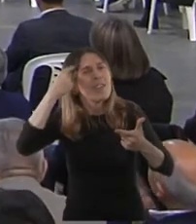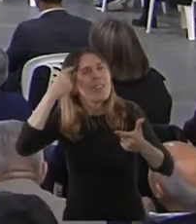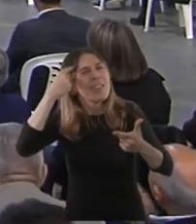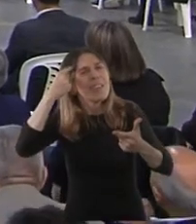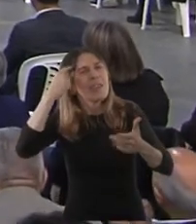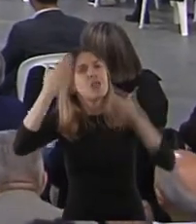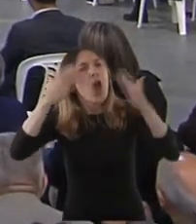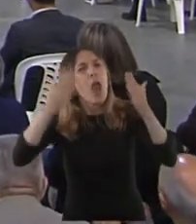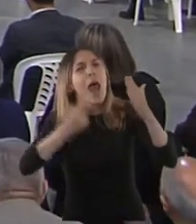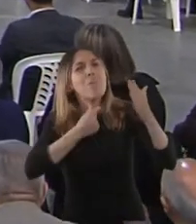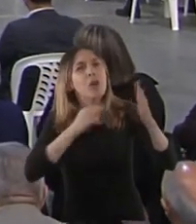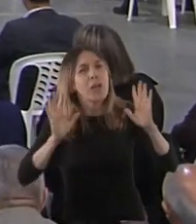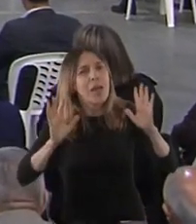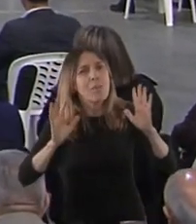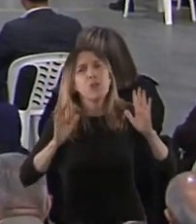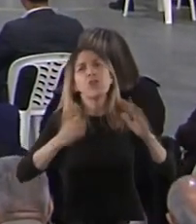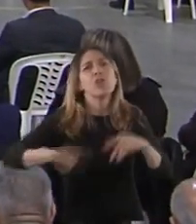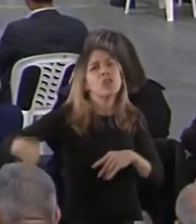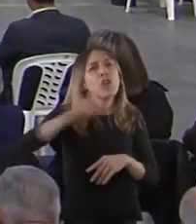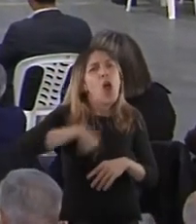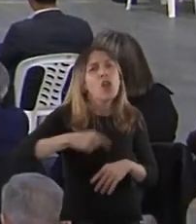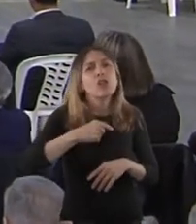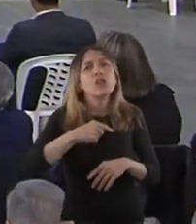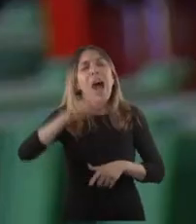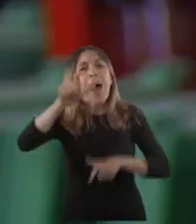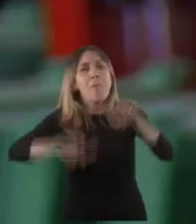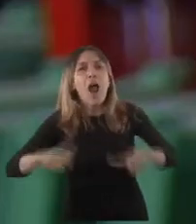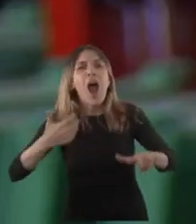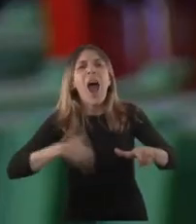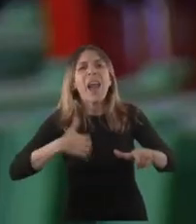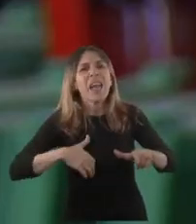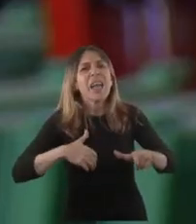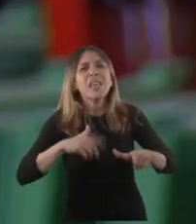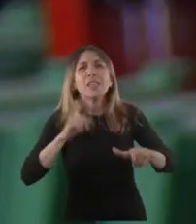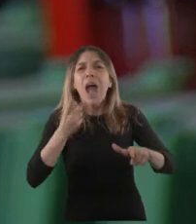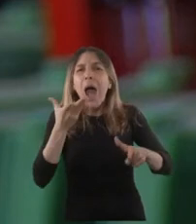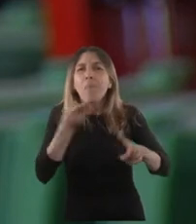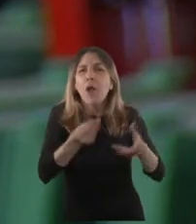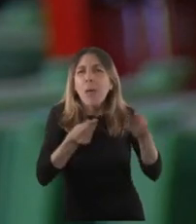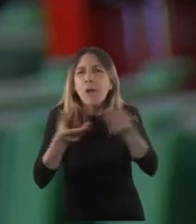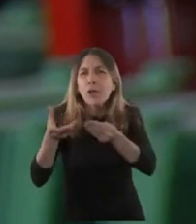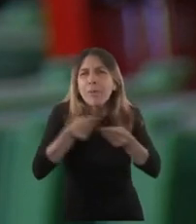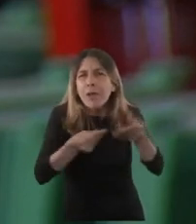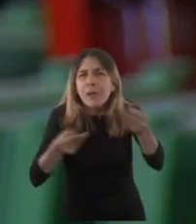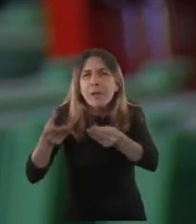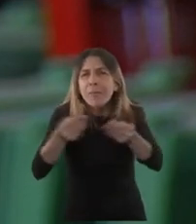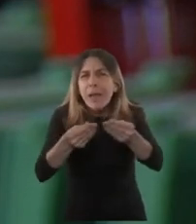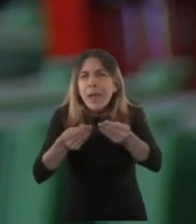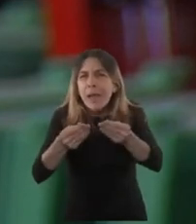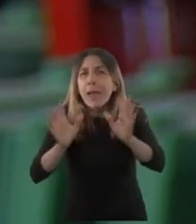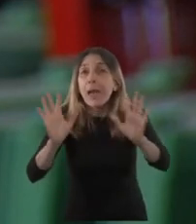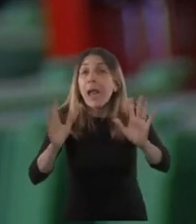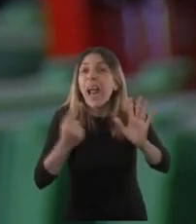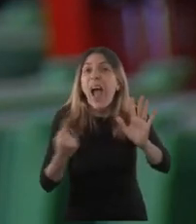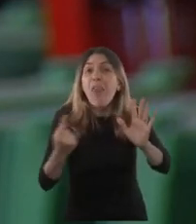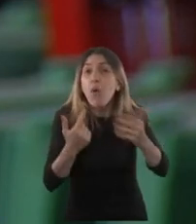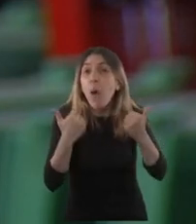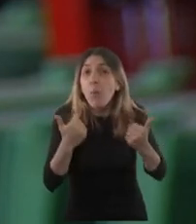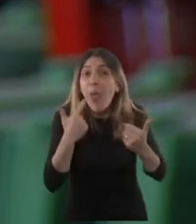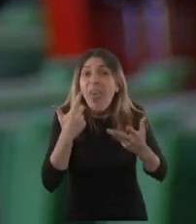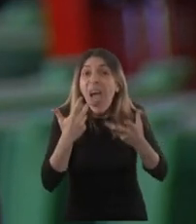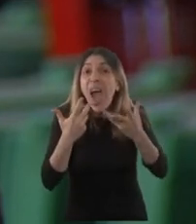nosotros tenemos que todos los argentinos poner nuestro granito de arena en la medida de cada uno,